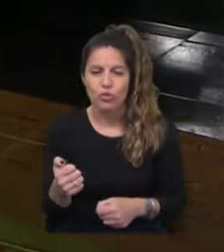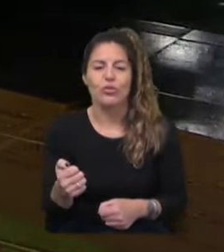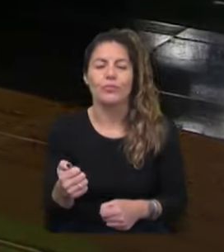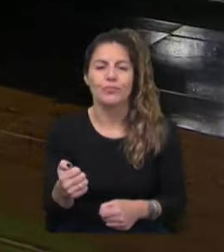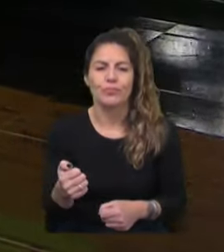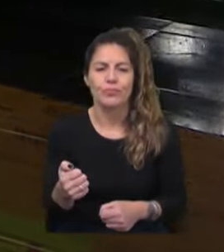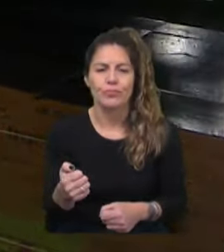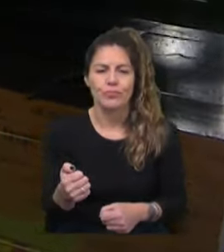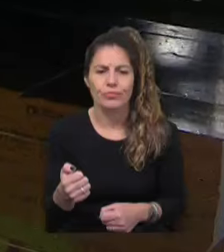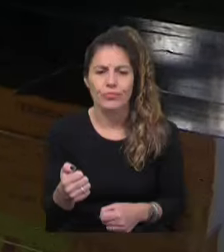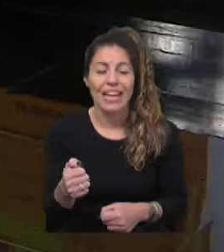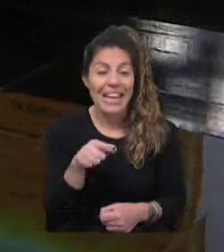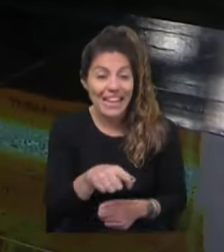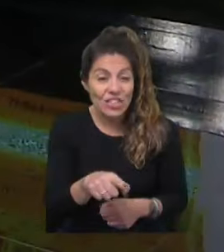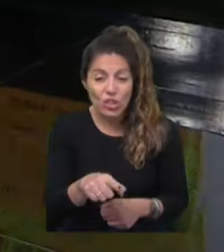Esa es la que terminó en Barcelona.